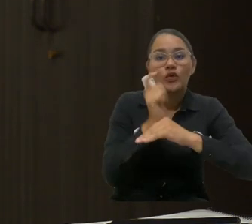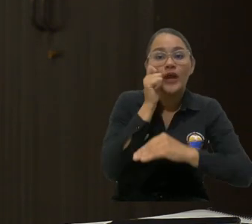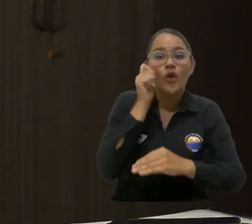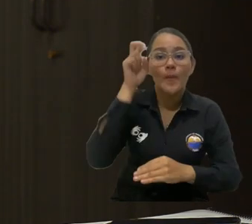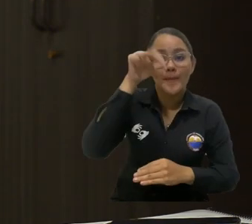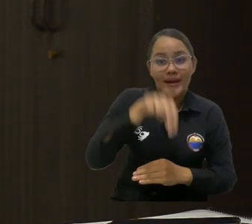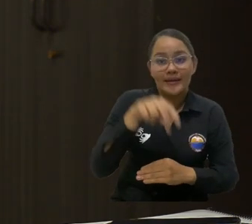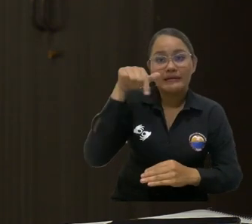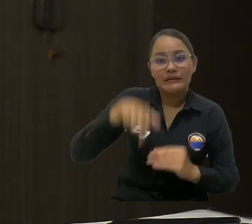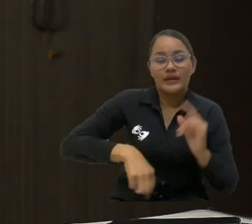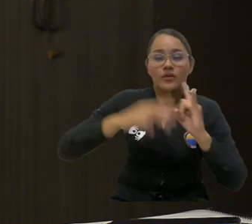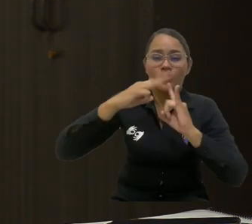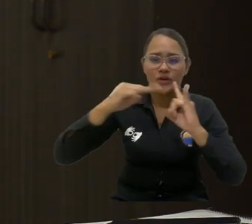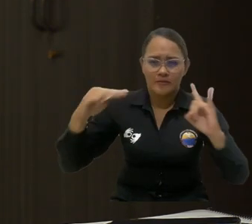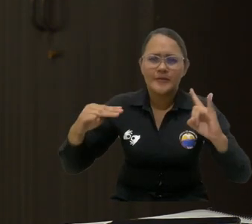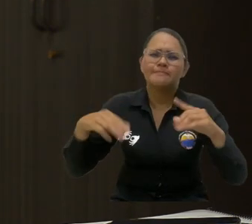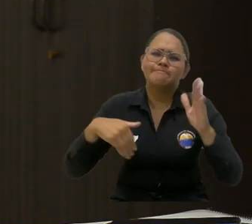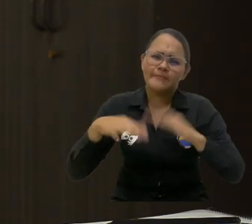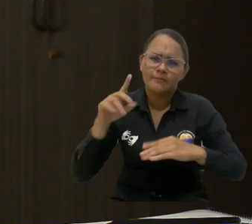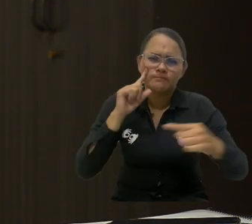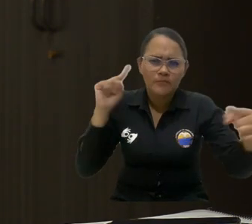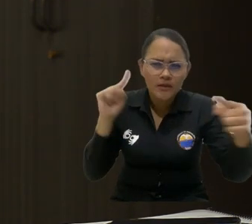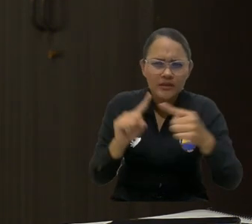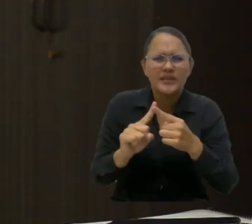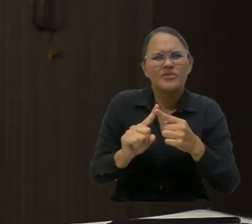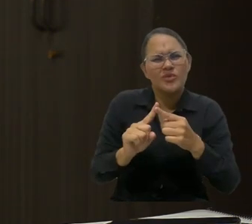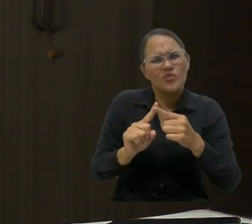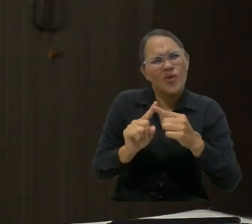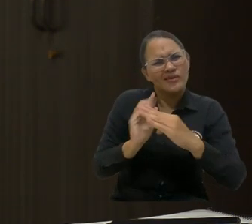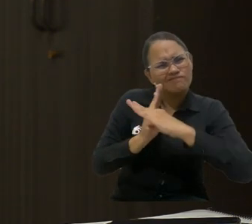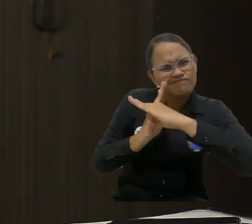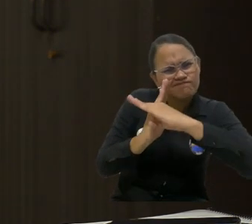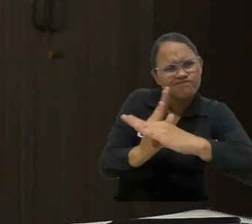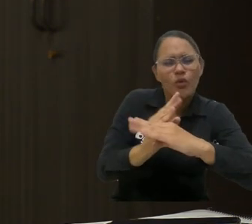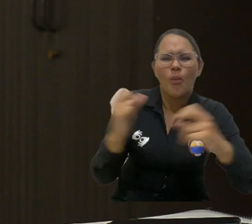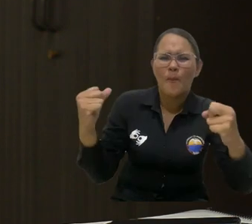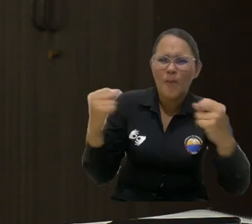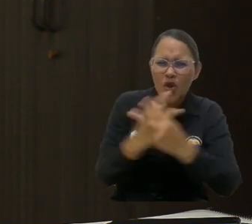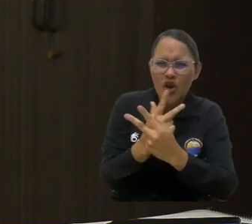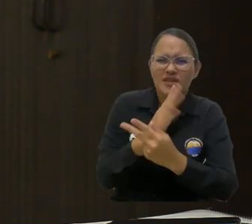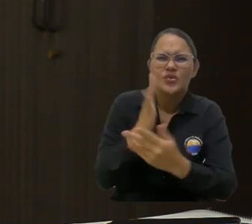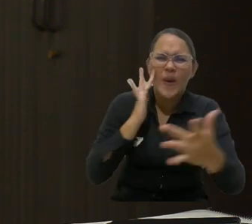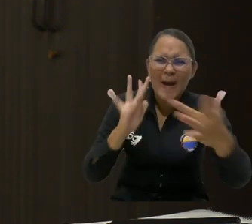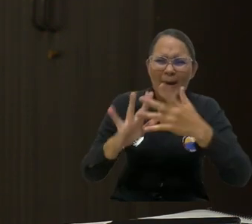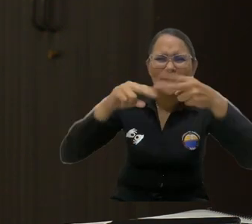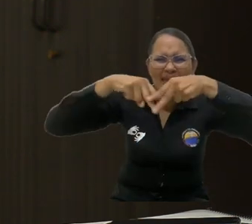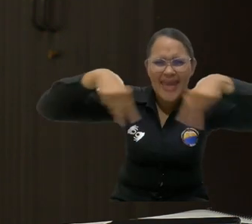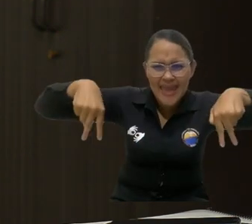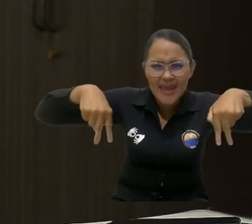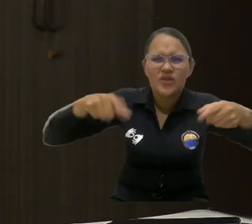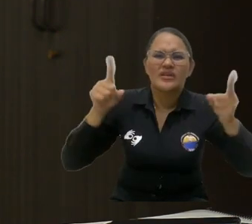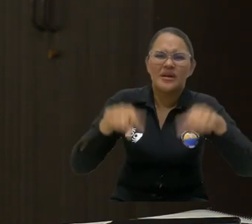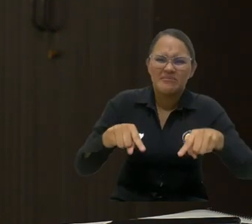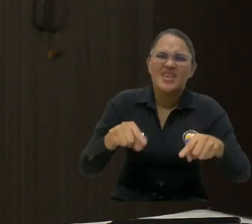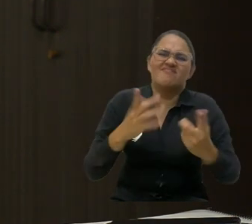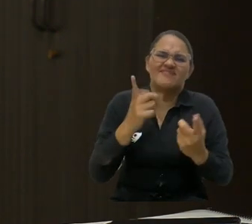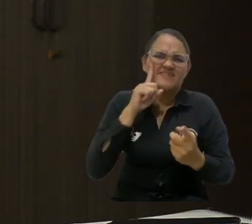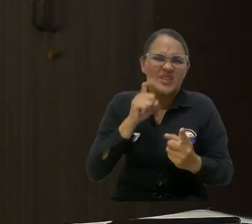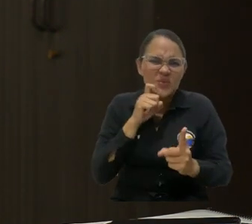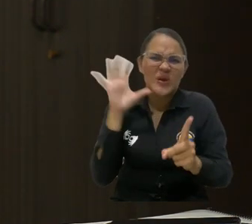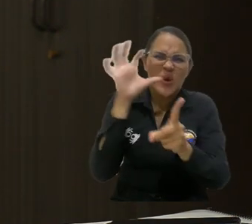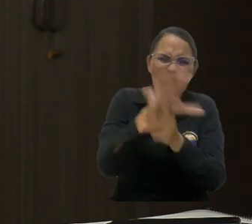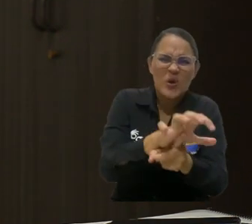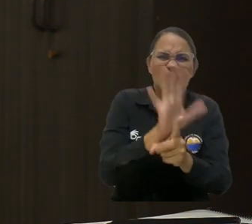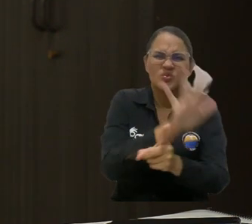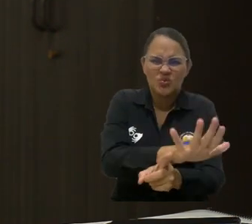Facultad de Humanidades de la Universidad del Magdalena, en aras de prevenir y atender la violencia basada en género y el acoso sexual